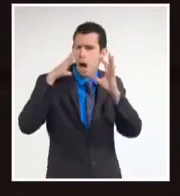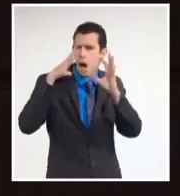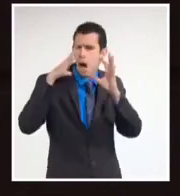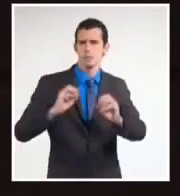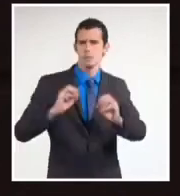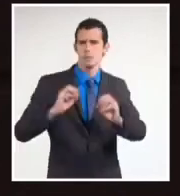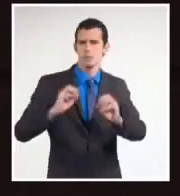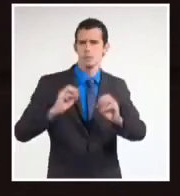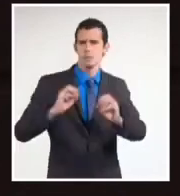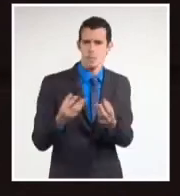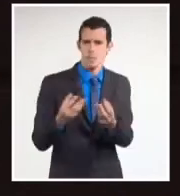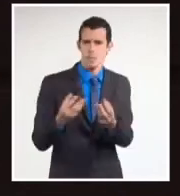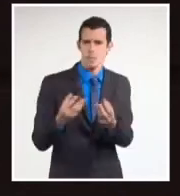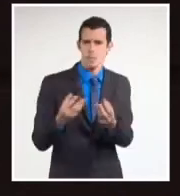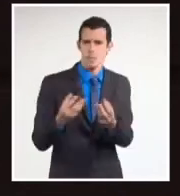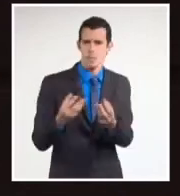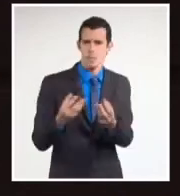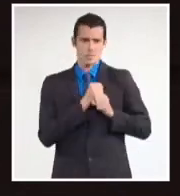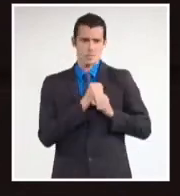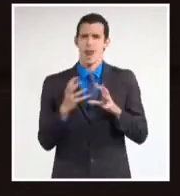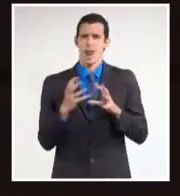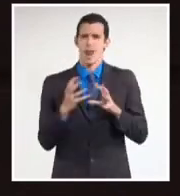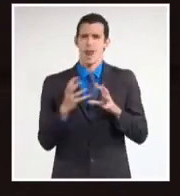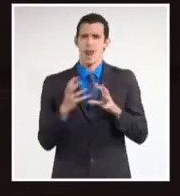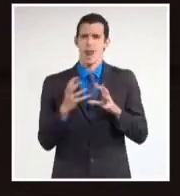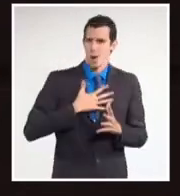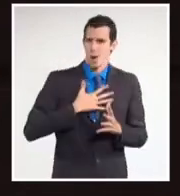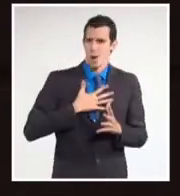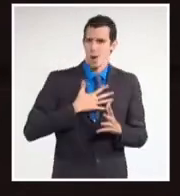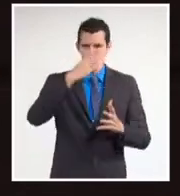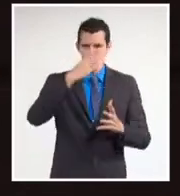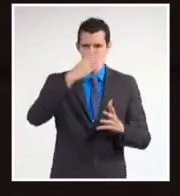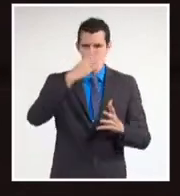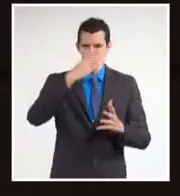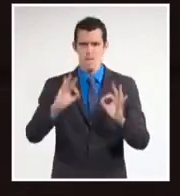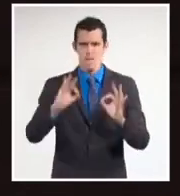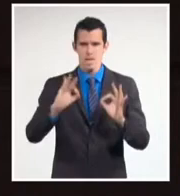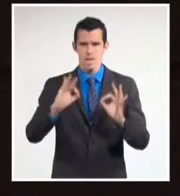cultural en su sentido más amplio de nuestra nación,